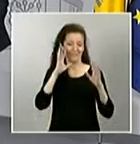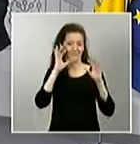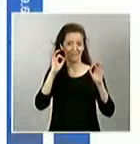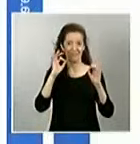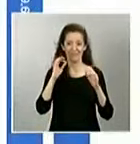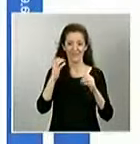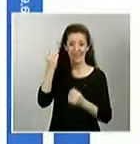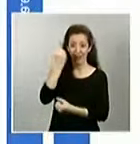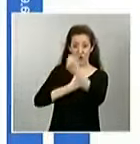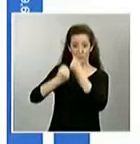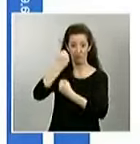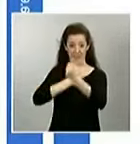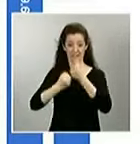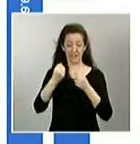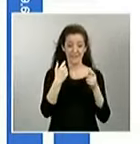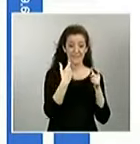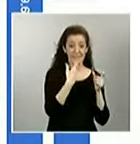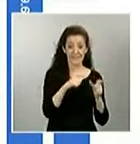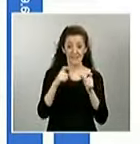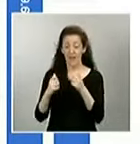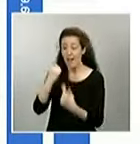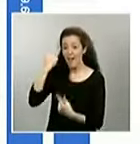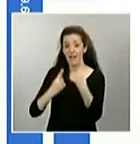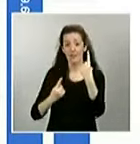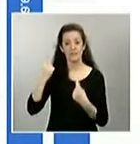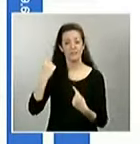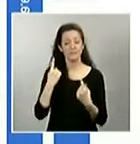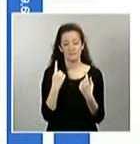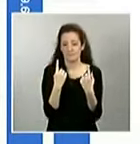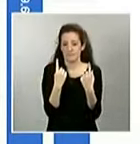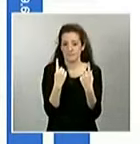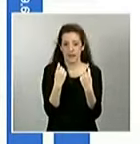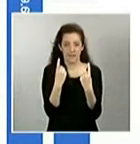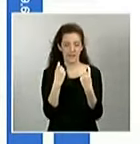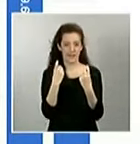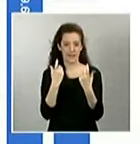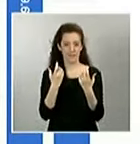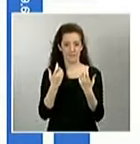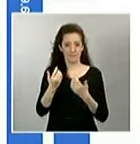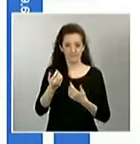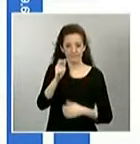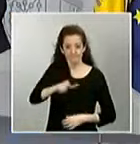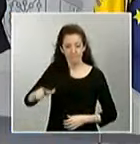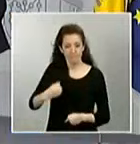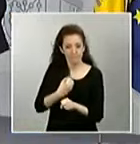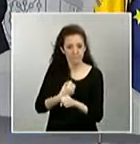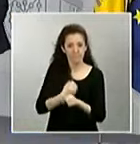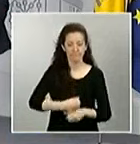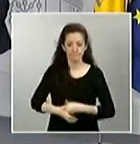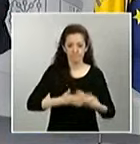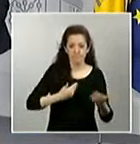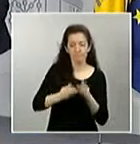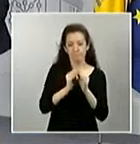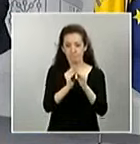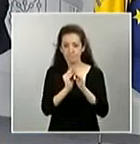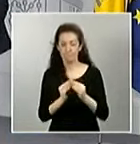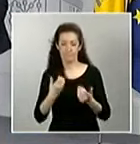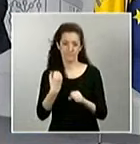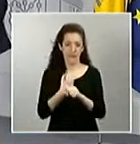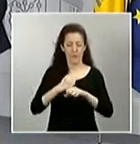necesitan, obviamente, de mano de obra y de actividad fuerte. Cierto y verdad es, también,